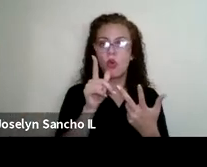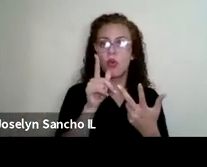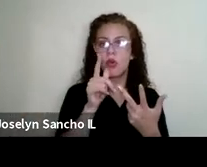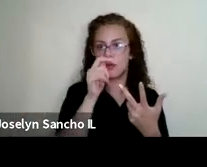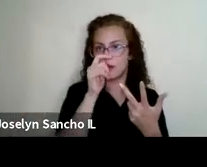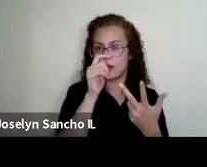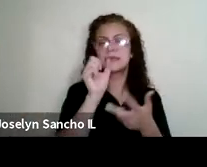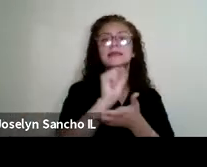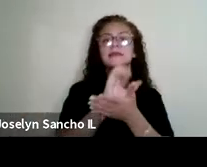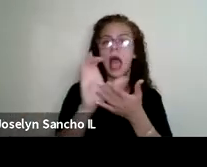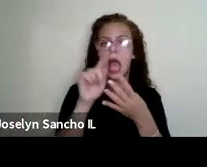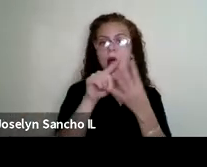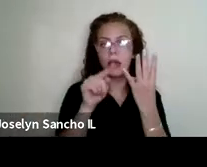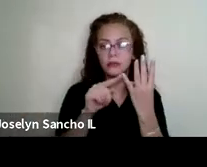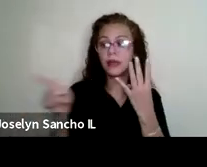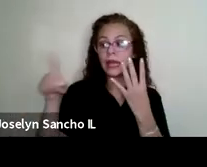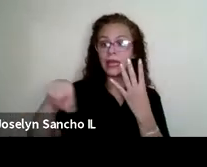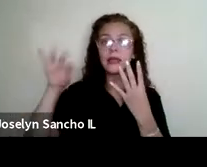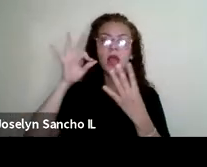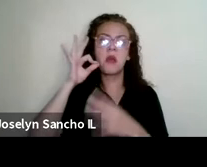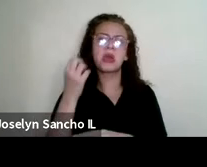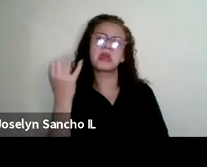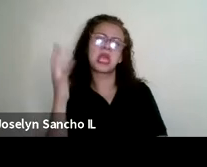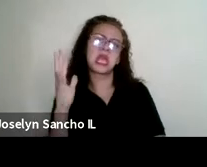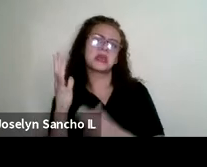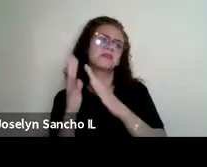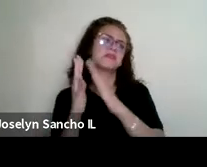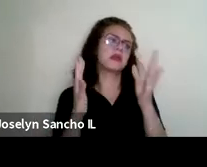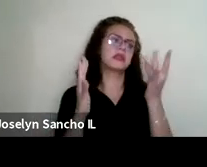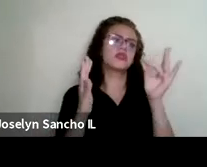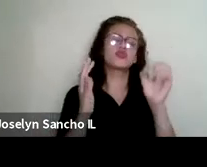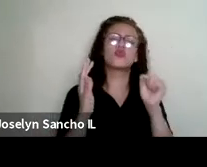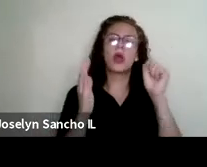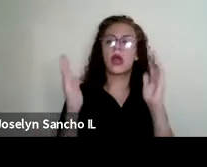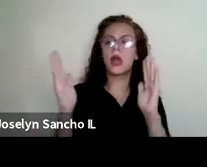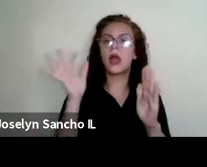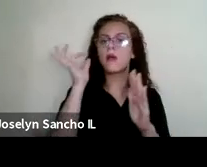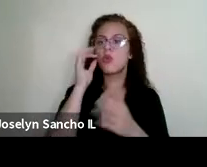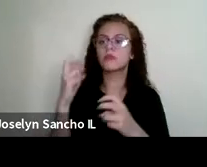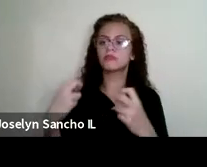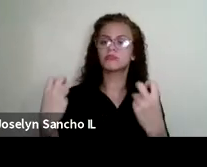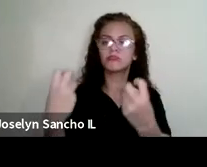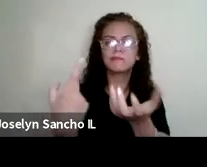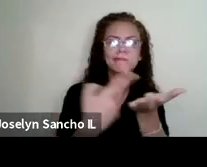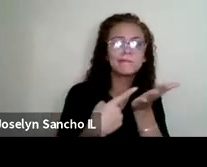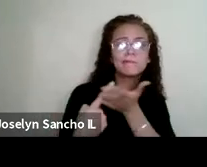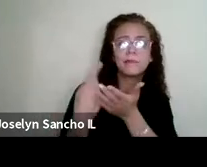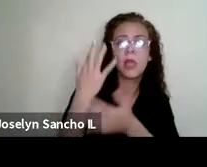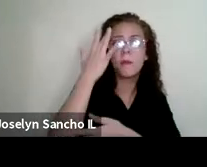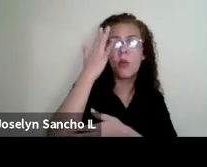y San Carlos. Chicas de 15 a 18 años que se juntan preocupadas por el problema que